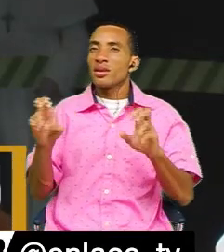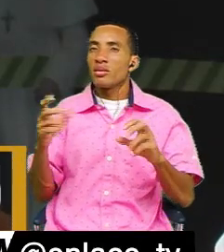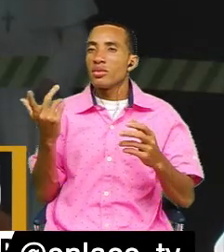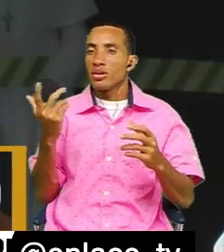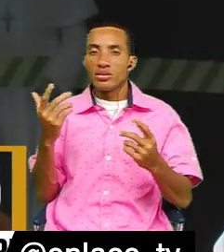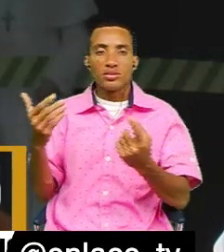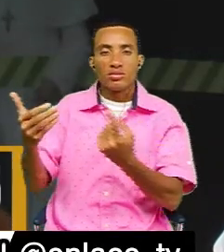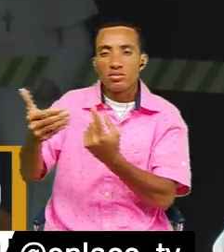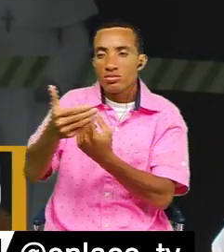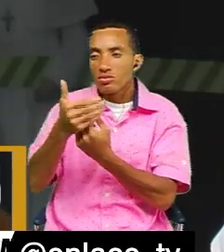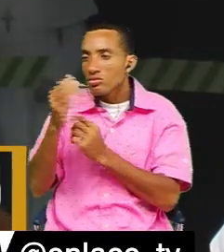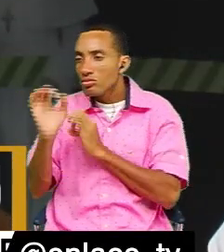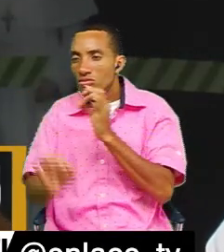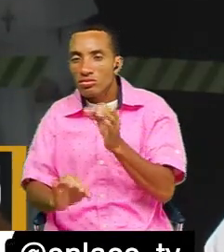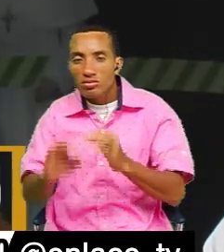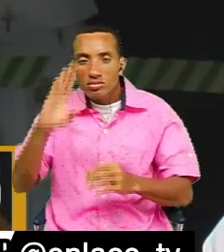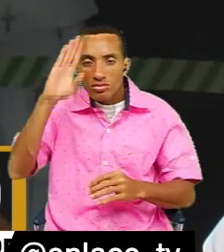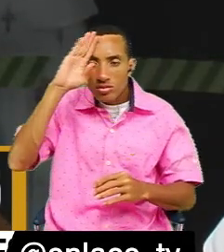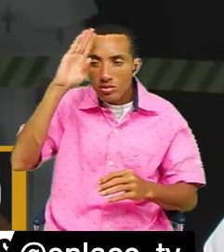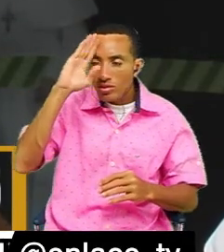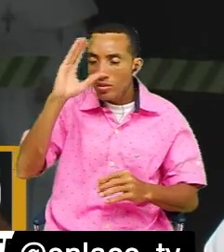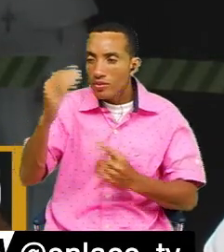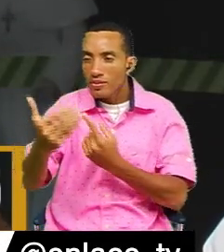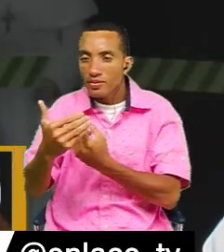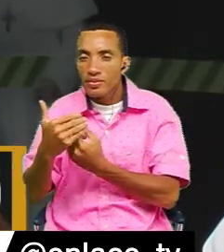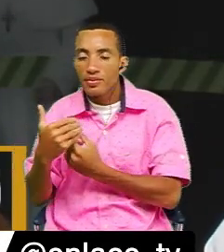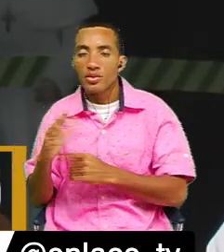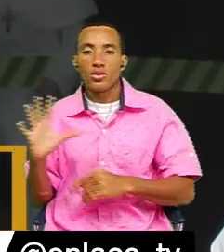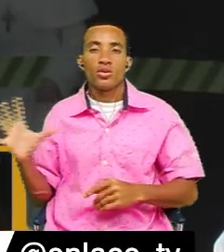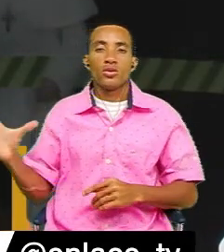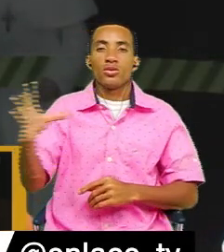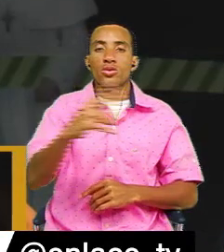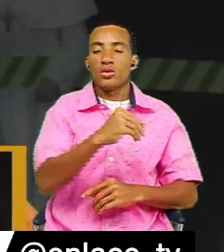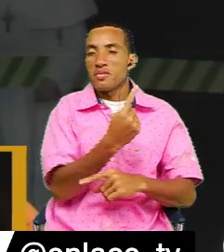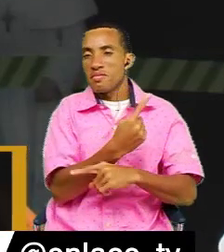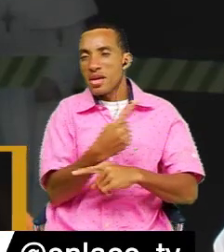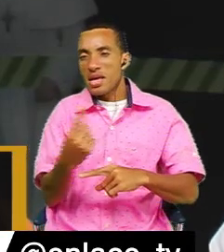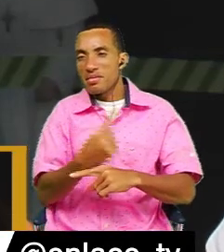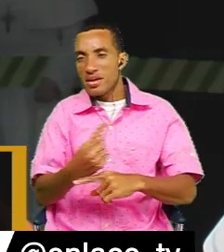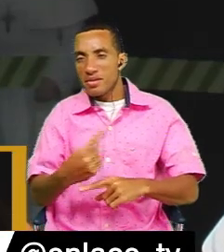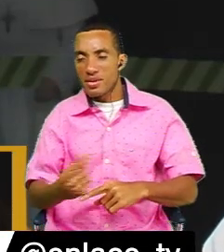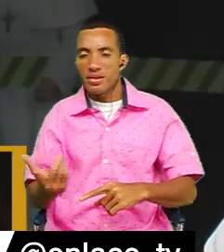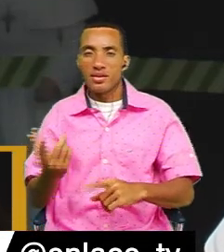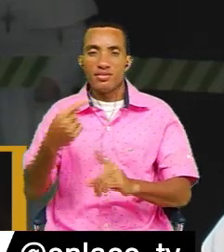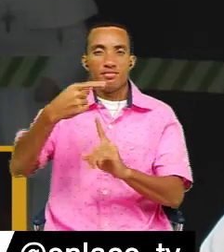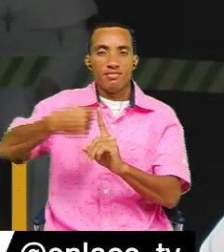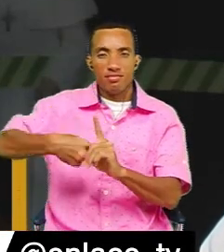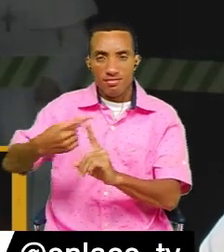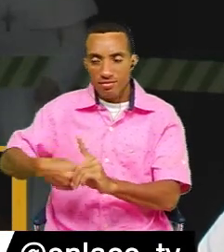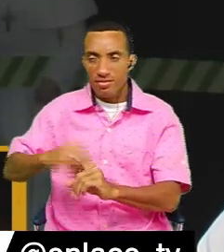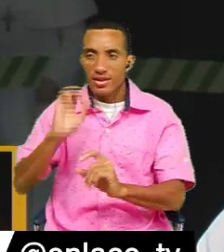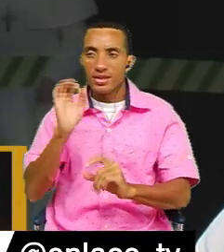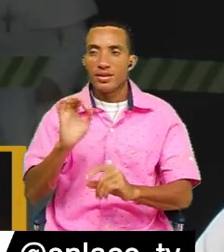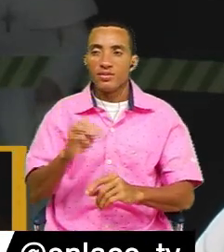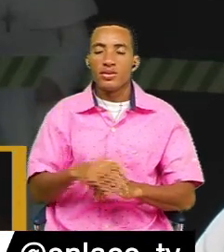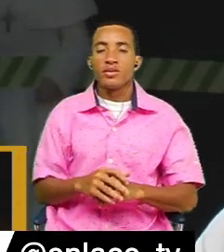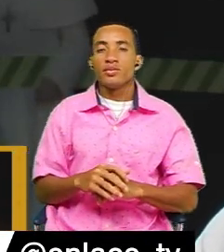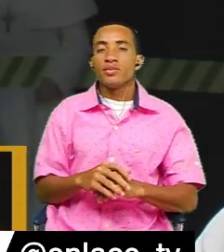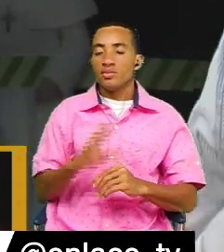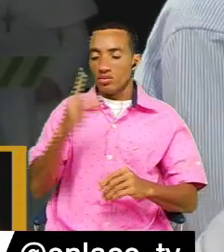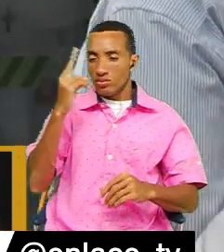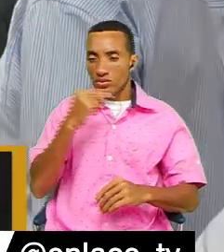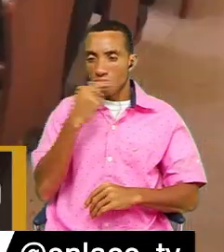que visualizamos y renovamos absolutamente todo, cada mes, cada semana que estamos actuando, siempre en un compromiso activo